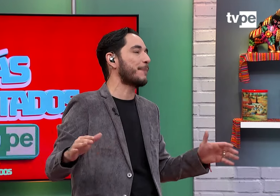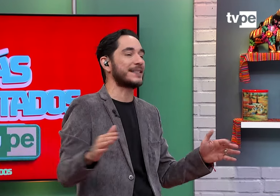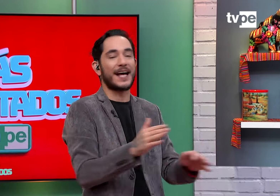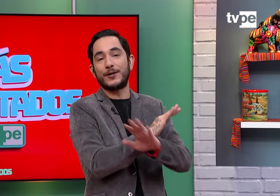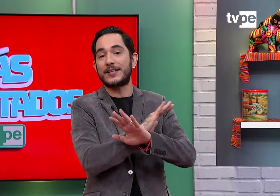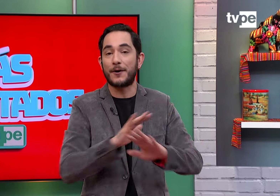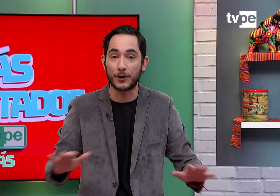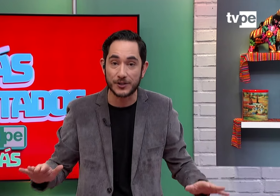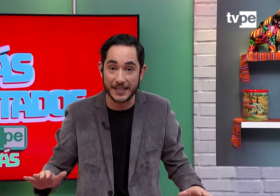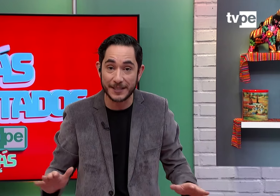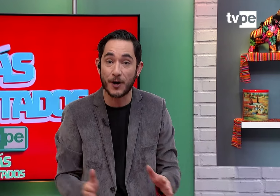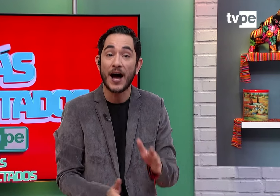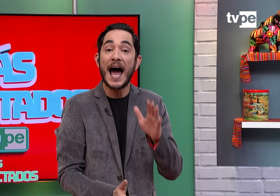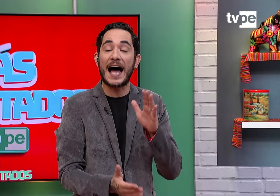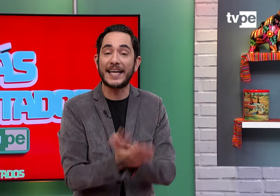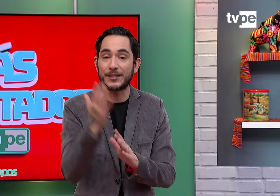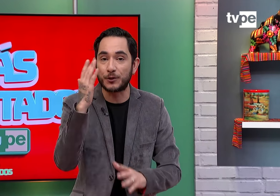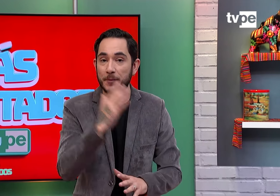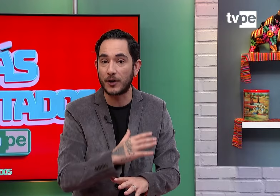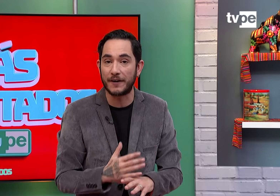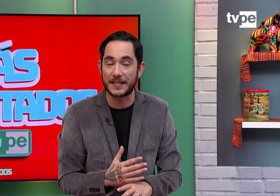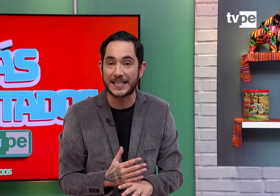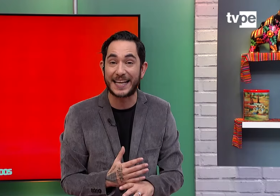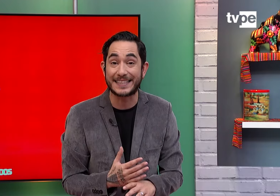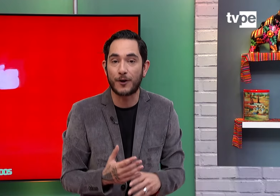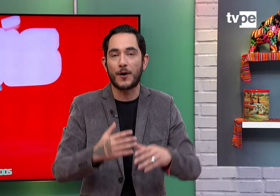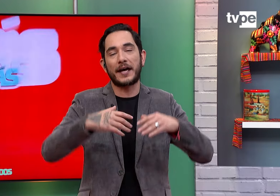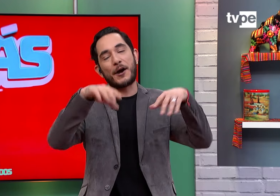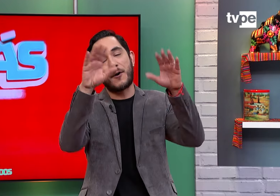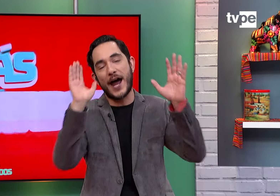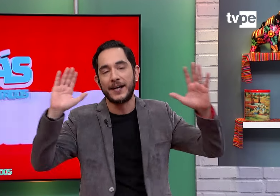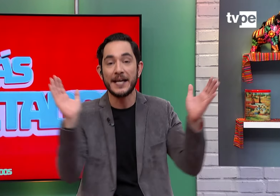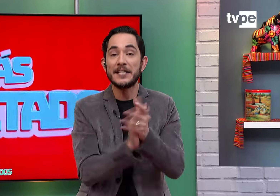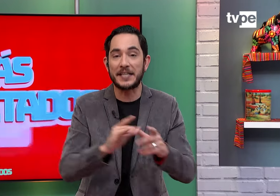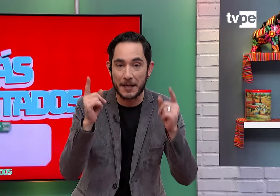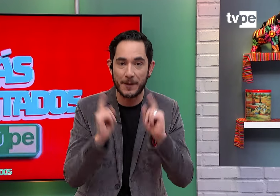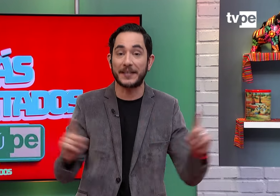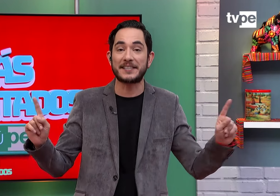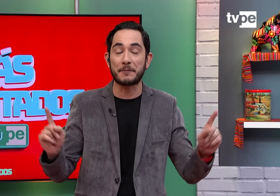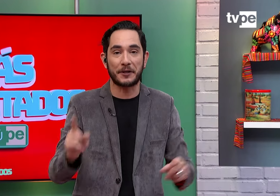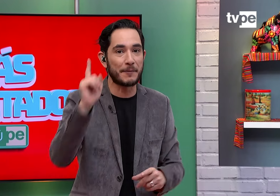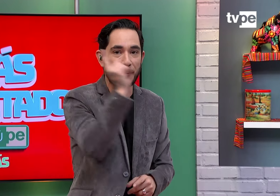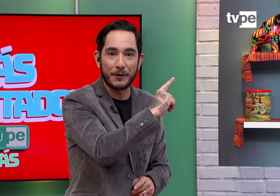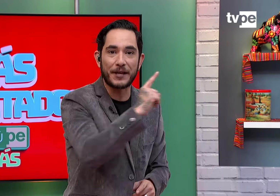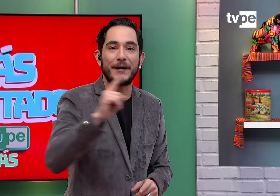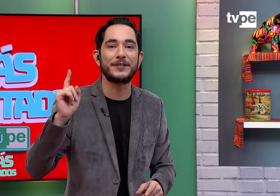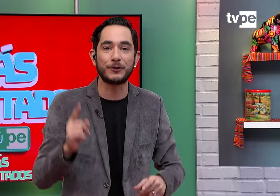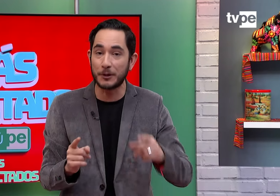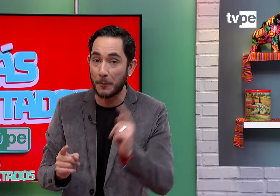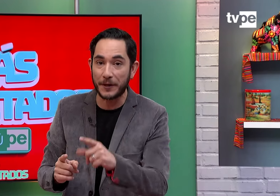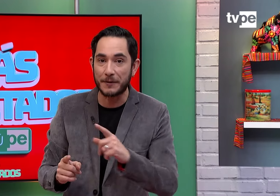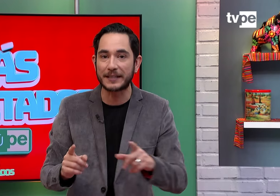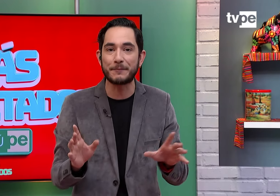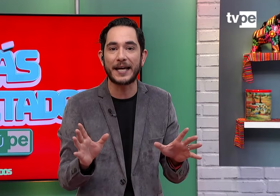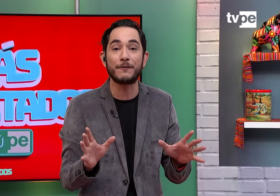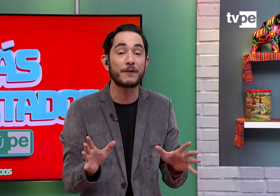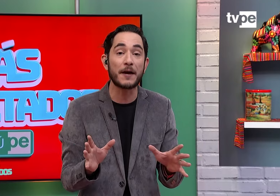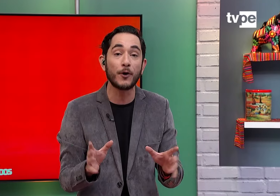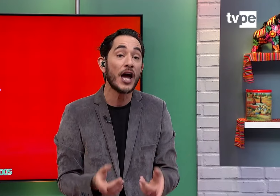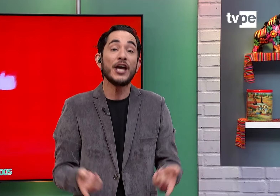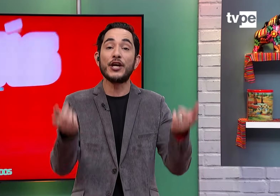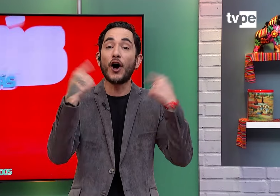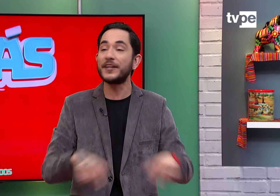y le hemos pasado sabrosísimo. Ayer estuvimos con la fiesta de San Juan, que si te perdiste el programa, lo puedes ver en YouTube, lo puedes ver también